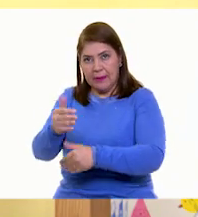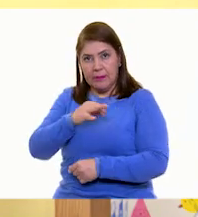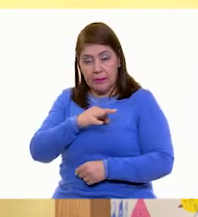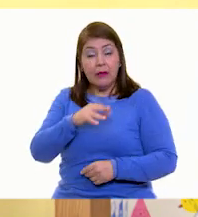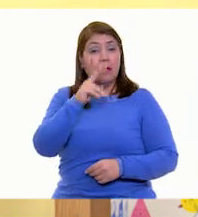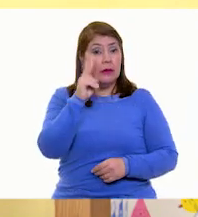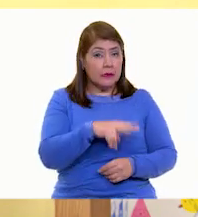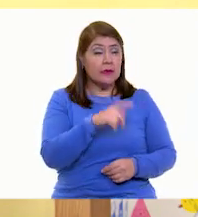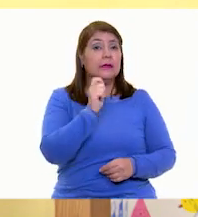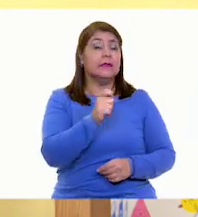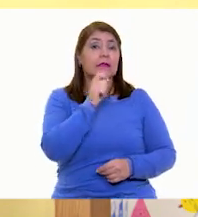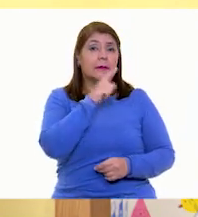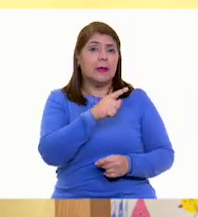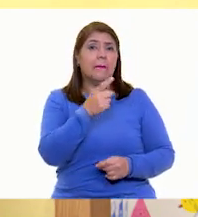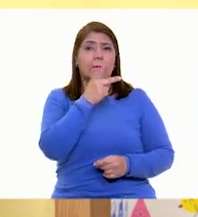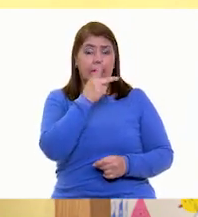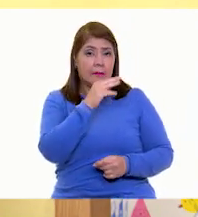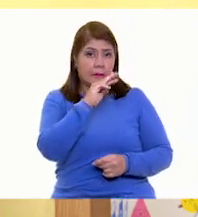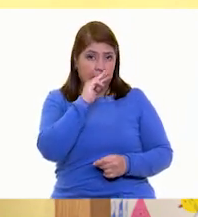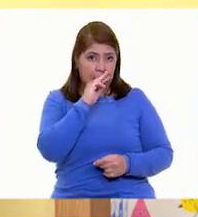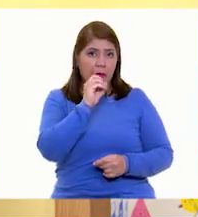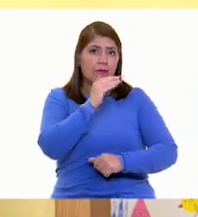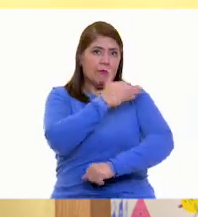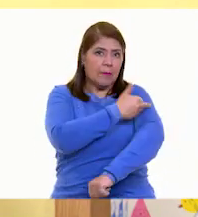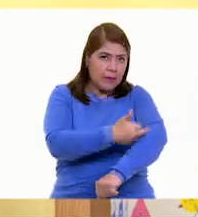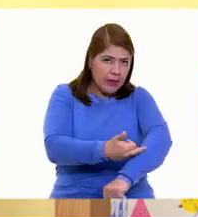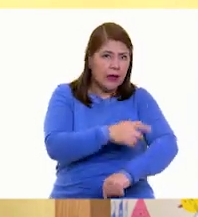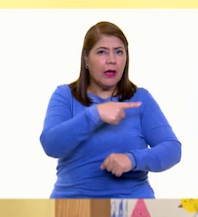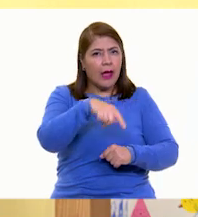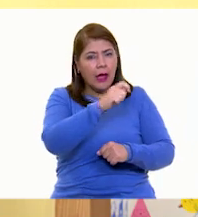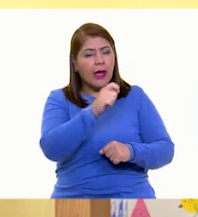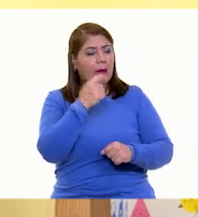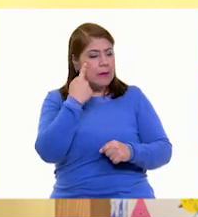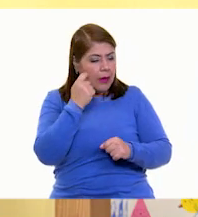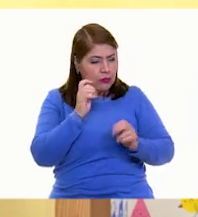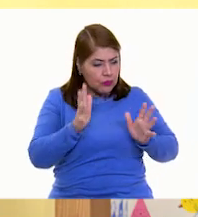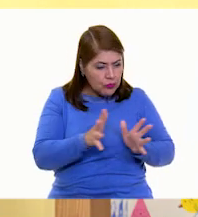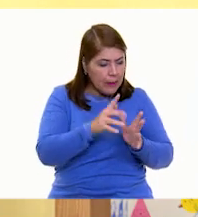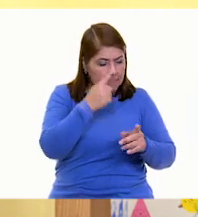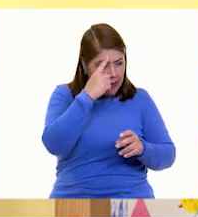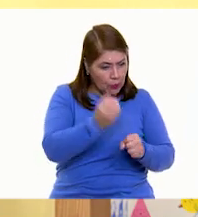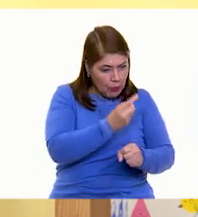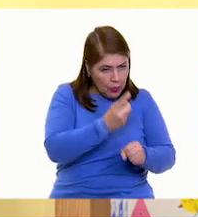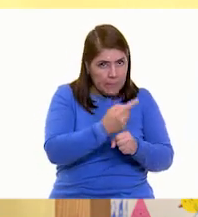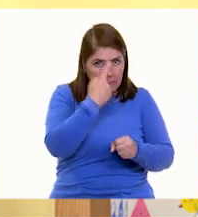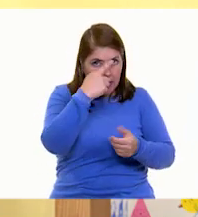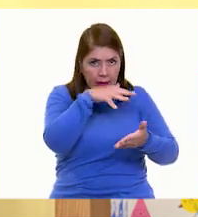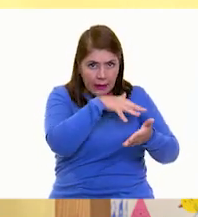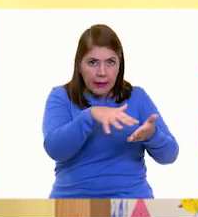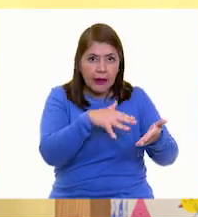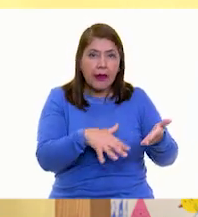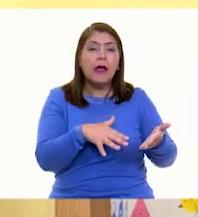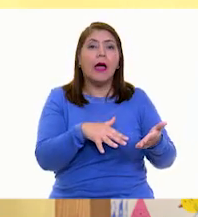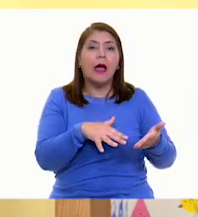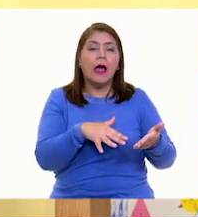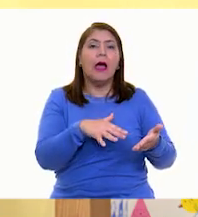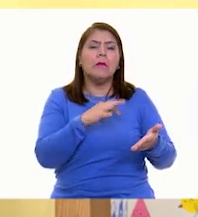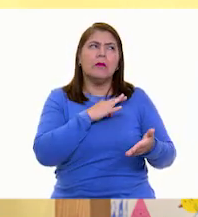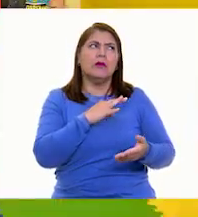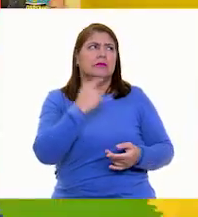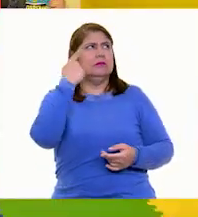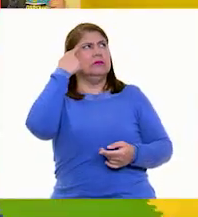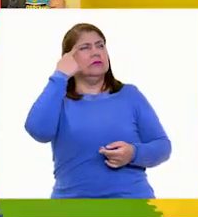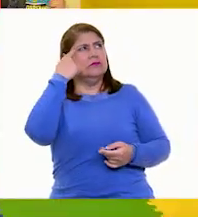es cierto que cuando los padres y madres de familia buscan ofrecer oportunidades de lectura, se encuentran con algunas